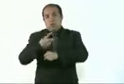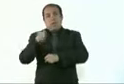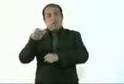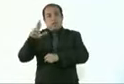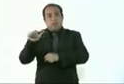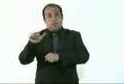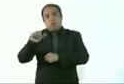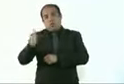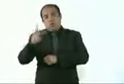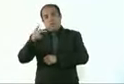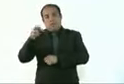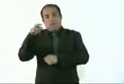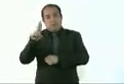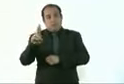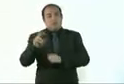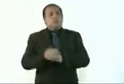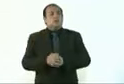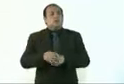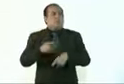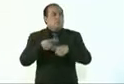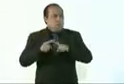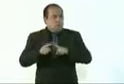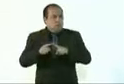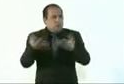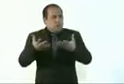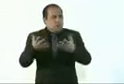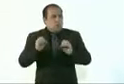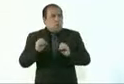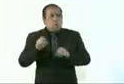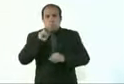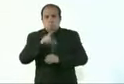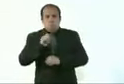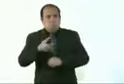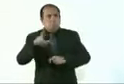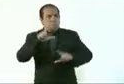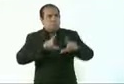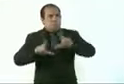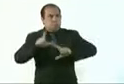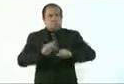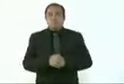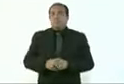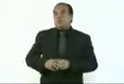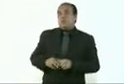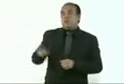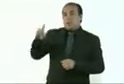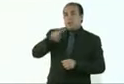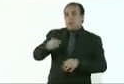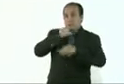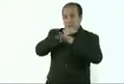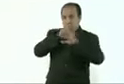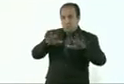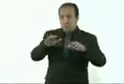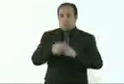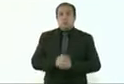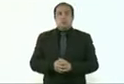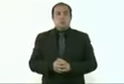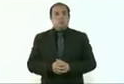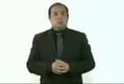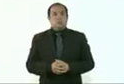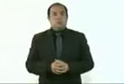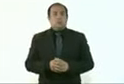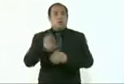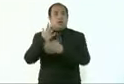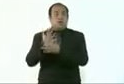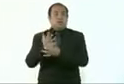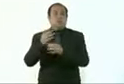de Pfizer. ¿Van a ser diferentes o van a ser exactamente el mismo laboratorio? El viernes lo estaríamos anunciando, que es lo que orienta